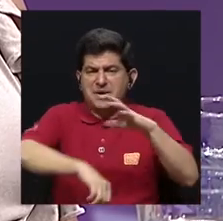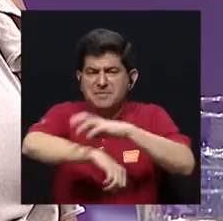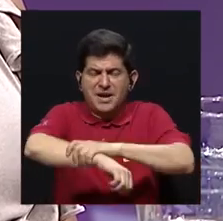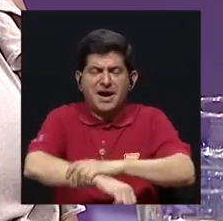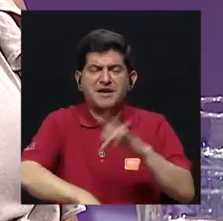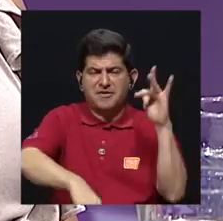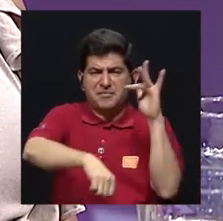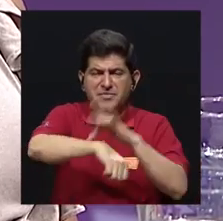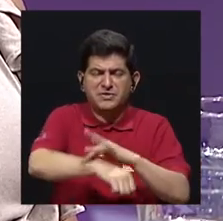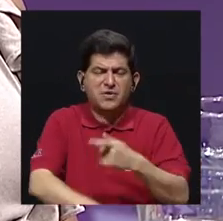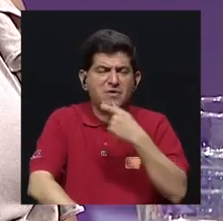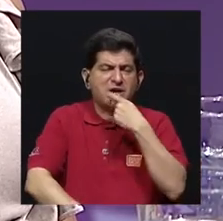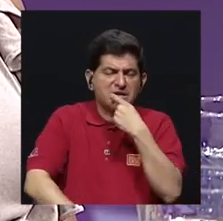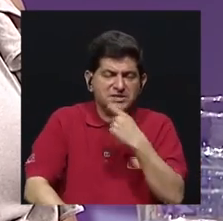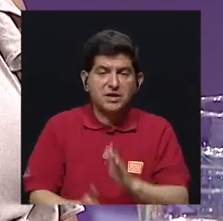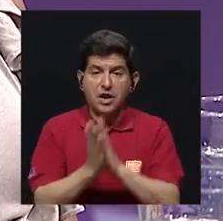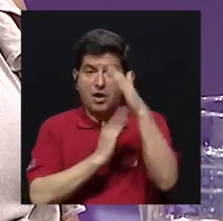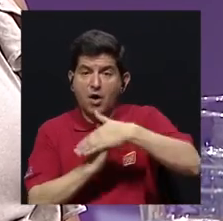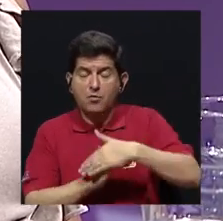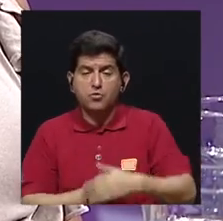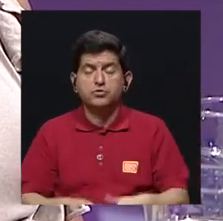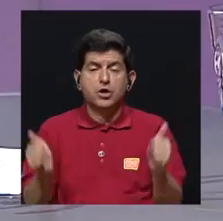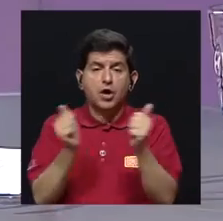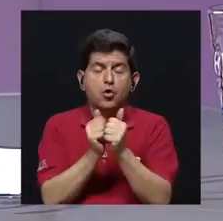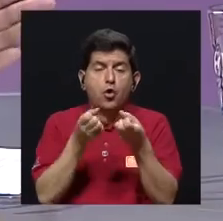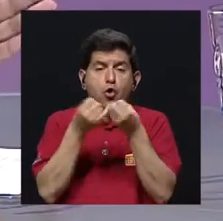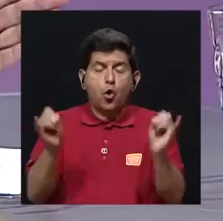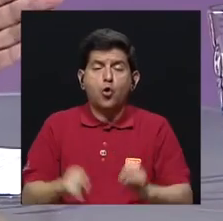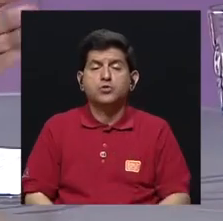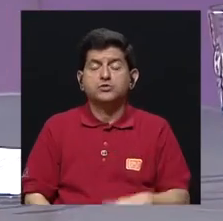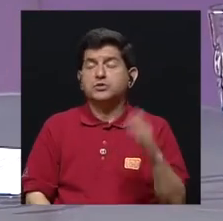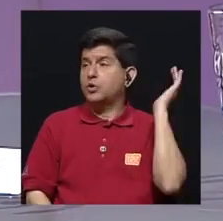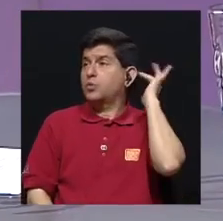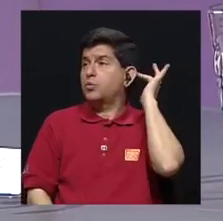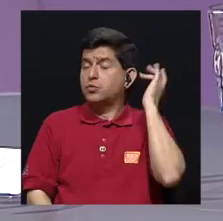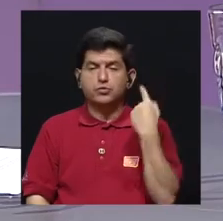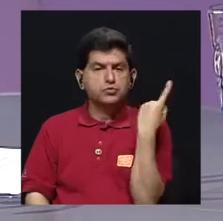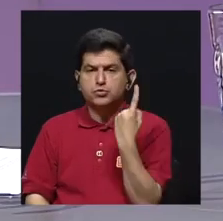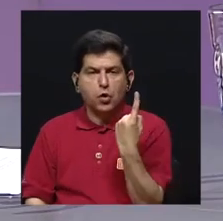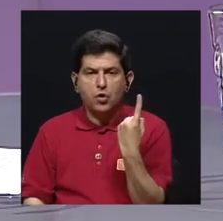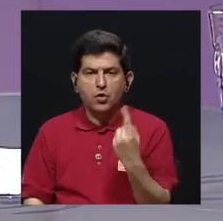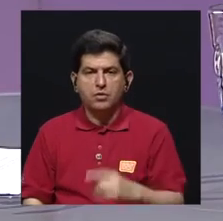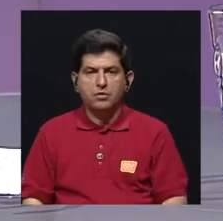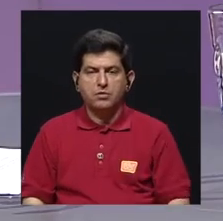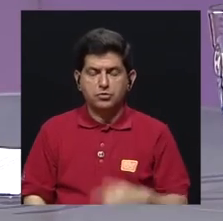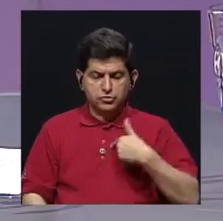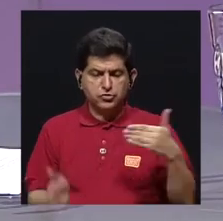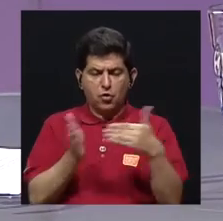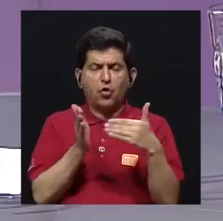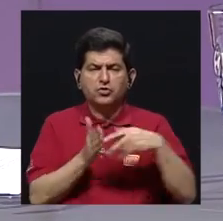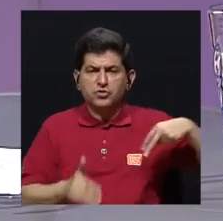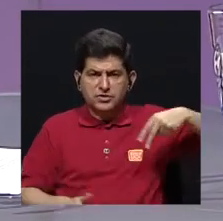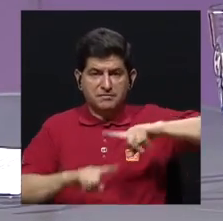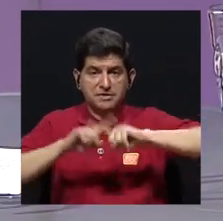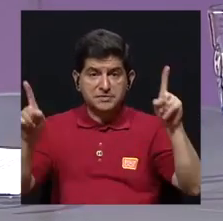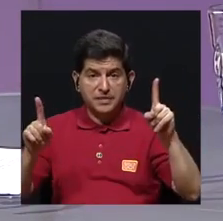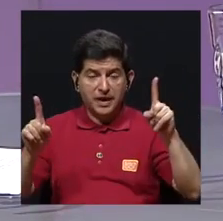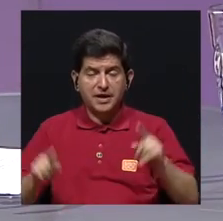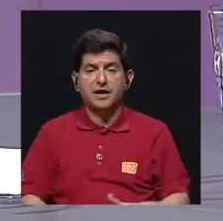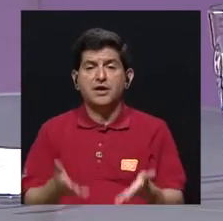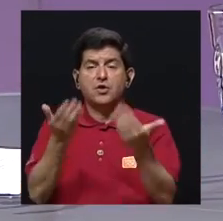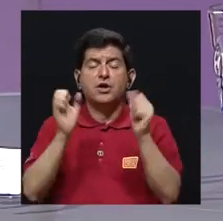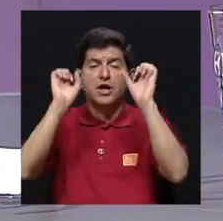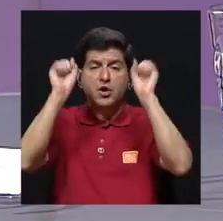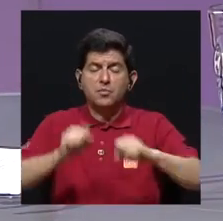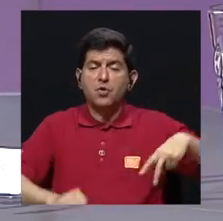me abusan, o sin disimulo, solo porque soy. Yo quiero caminar a su lado de nuevo, pero sobre todo quiero